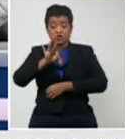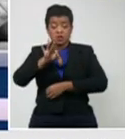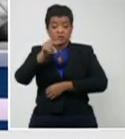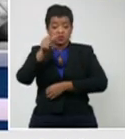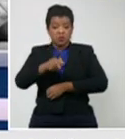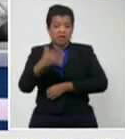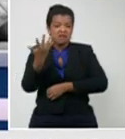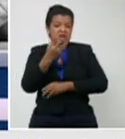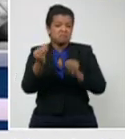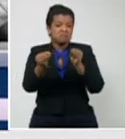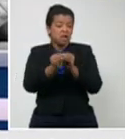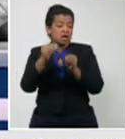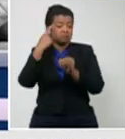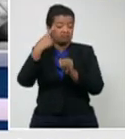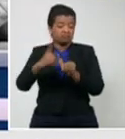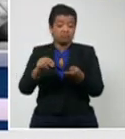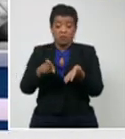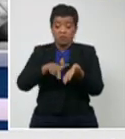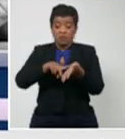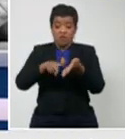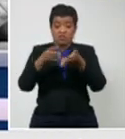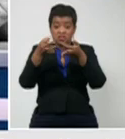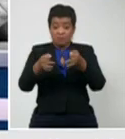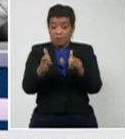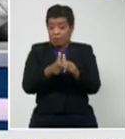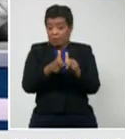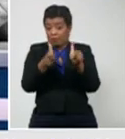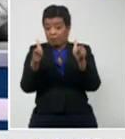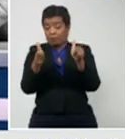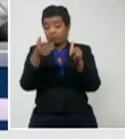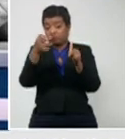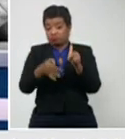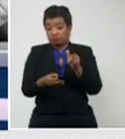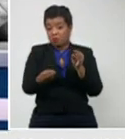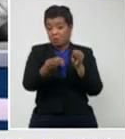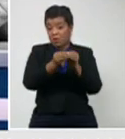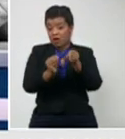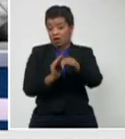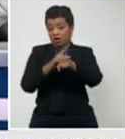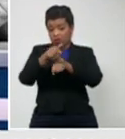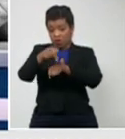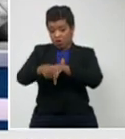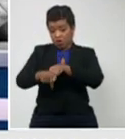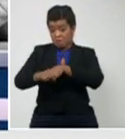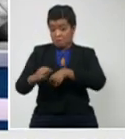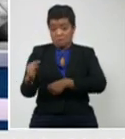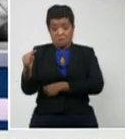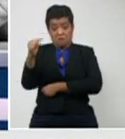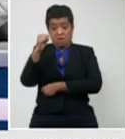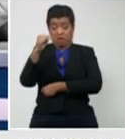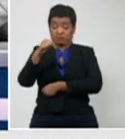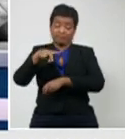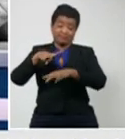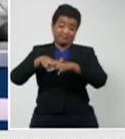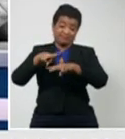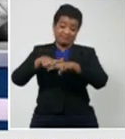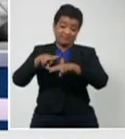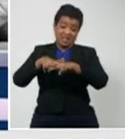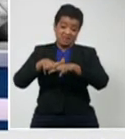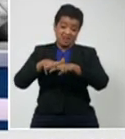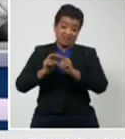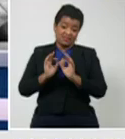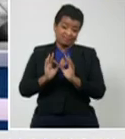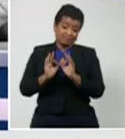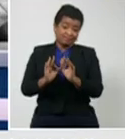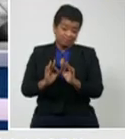precisada. Las provincias con mayores cifras, niveles de contagio en esta jornada: en primer lugar, La Habana, que sigue en la puntera,